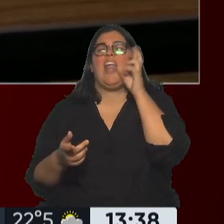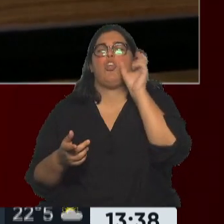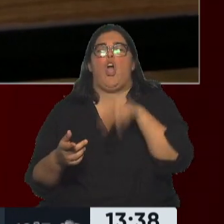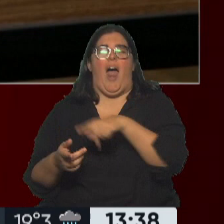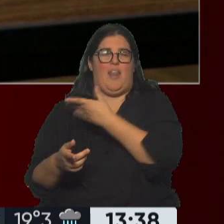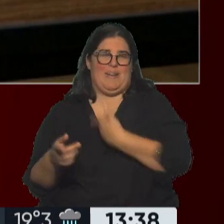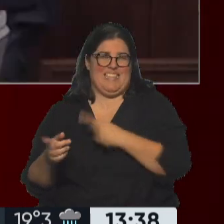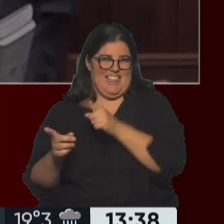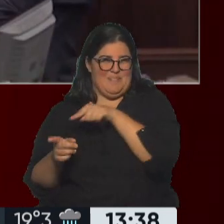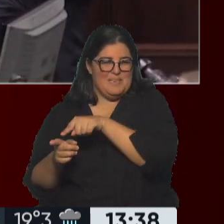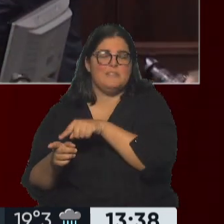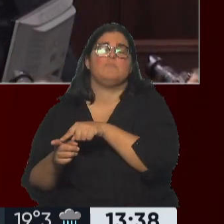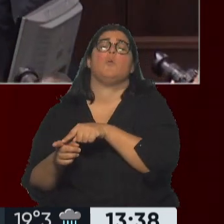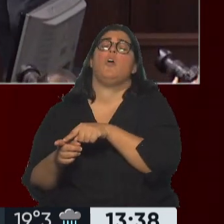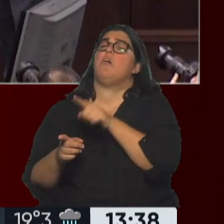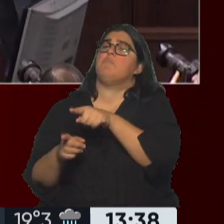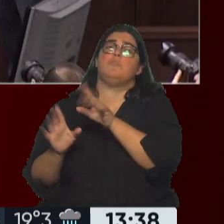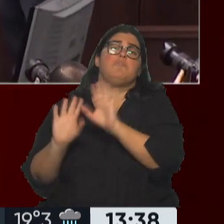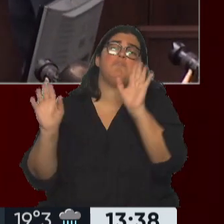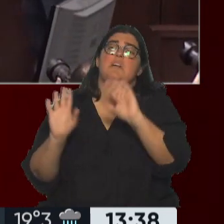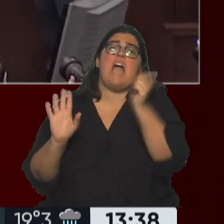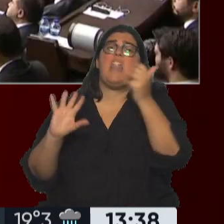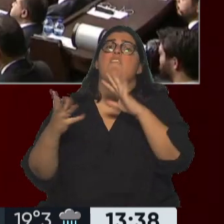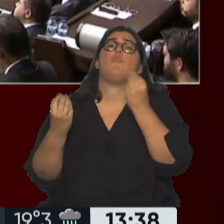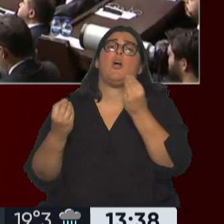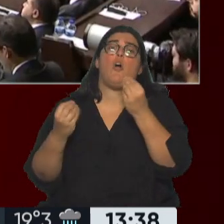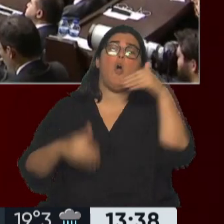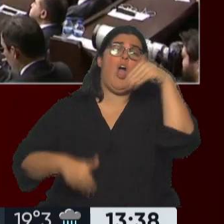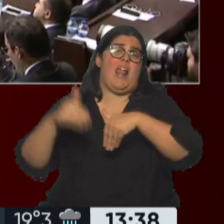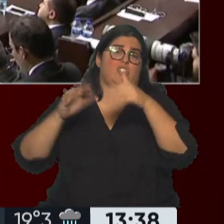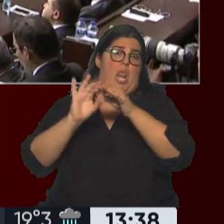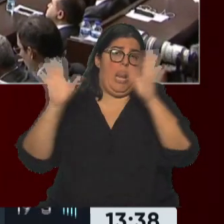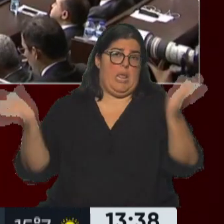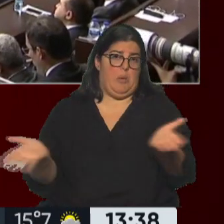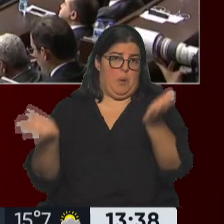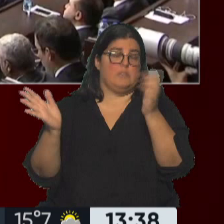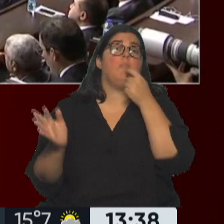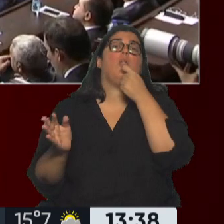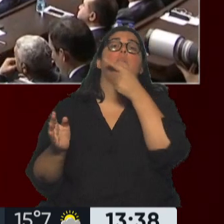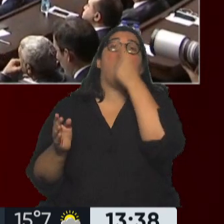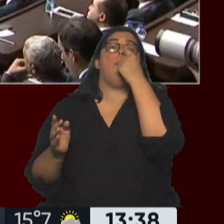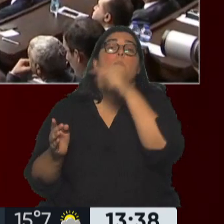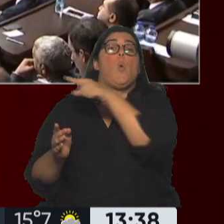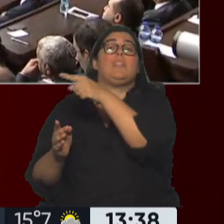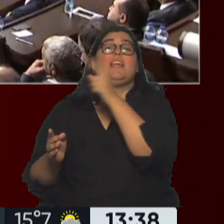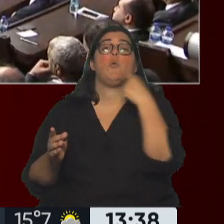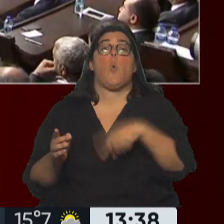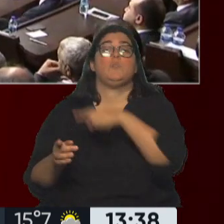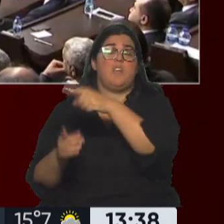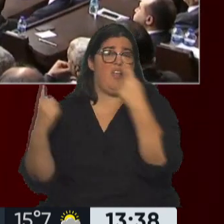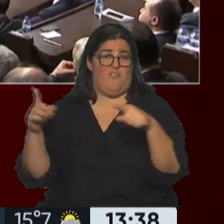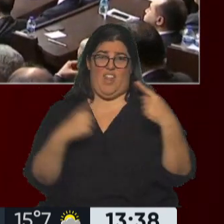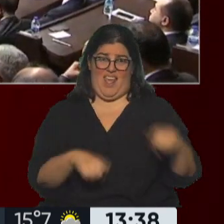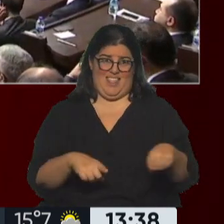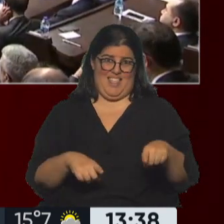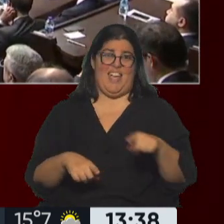elecciones libres, ¿no? Digo, para diferenciar de otro caso exitoso como el de Putin, ¿no? Que tiene otro manejo electoral, básicamente